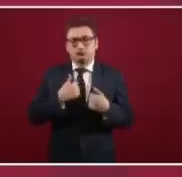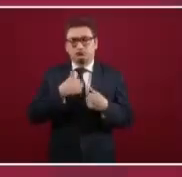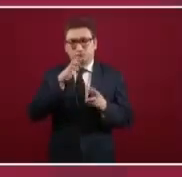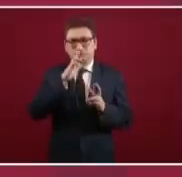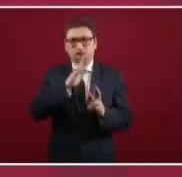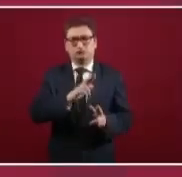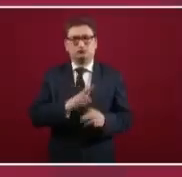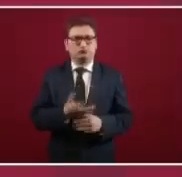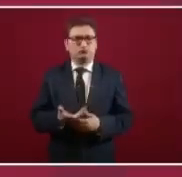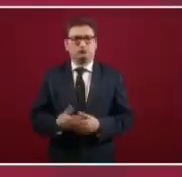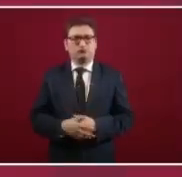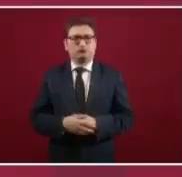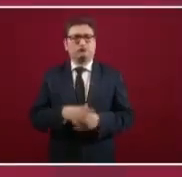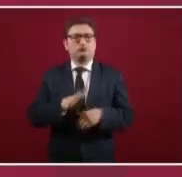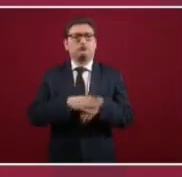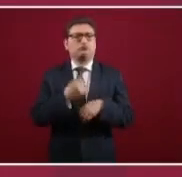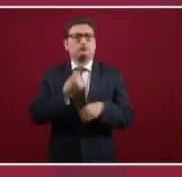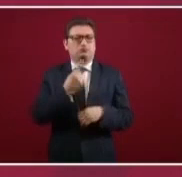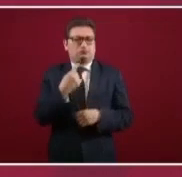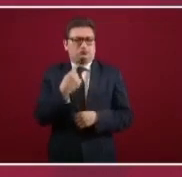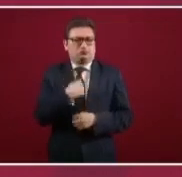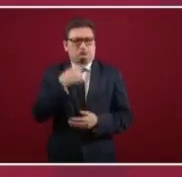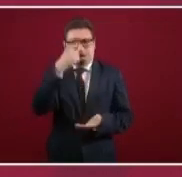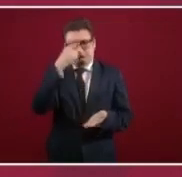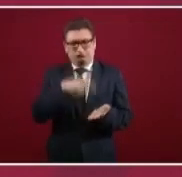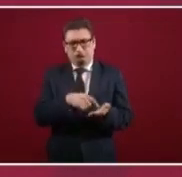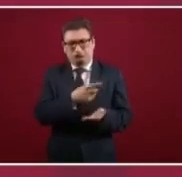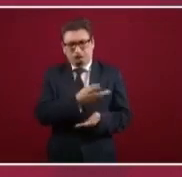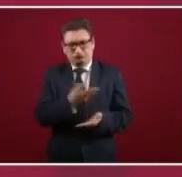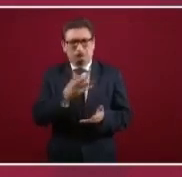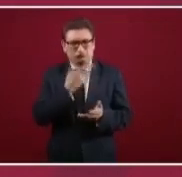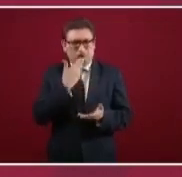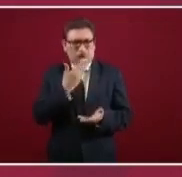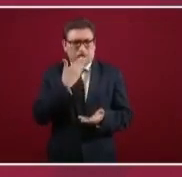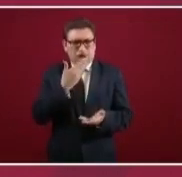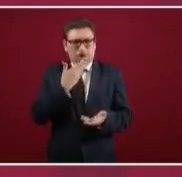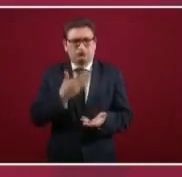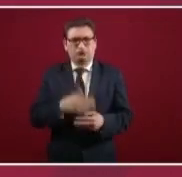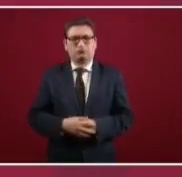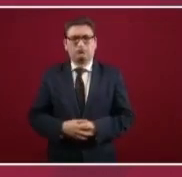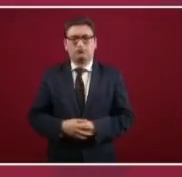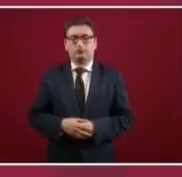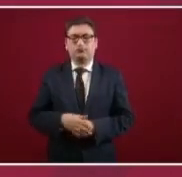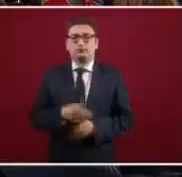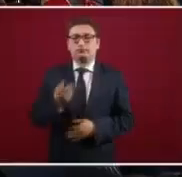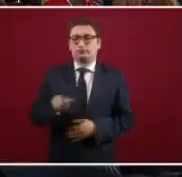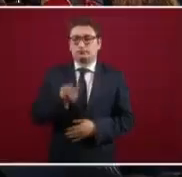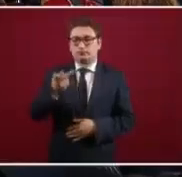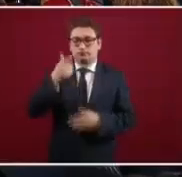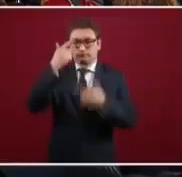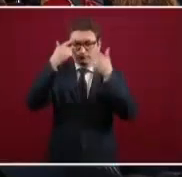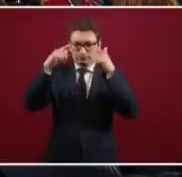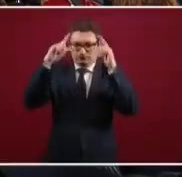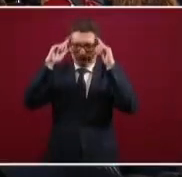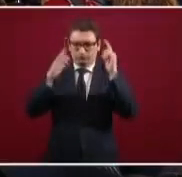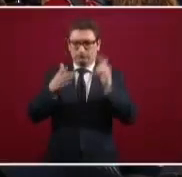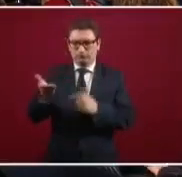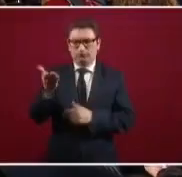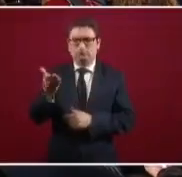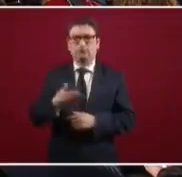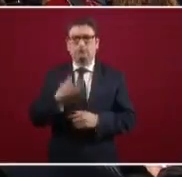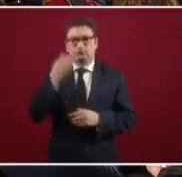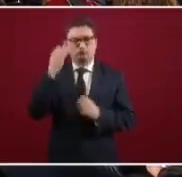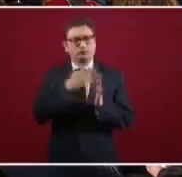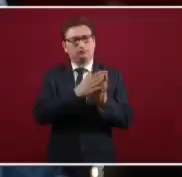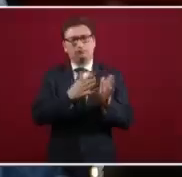respaldo porque creo que eso es lo que conviene mi almirante ojeda este poco la línea de